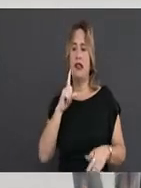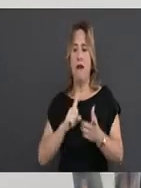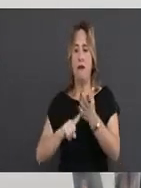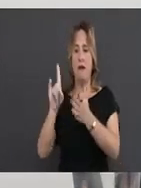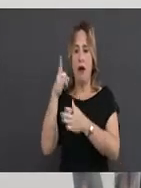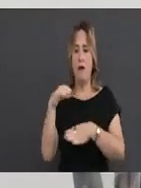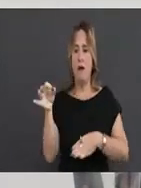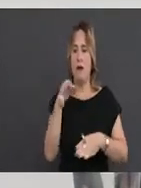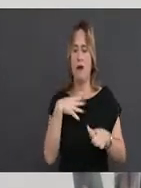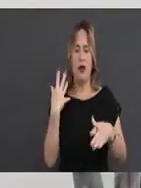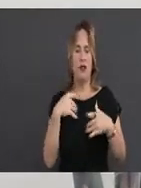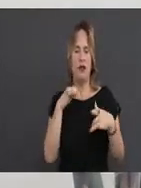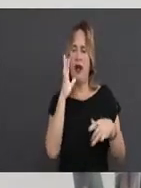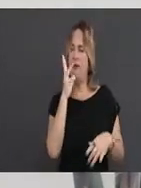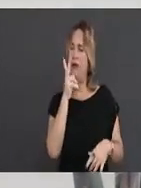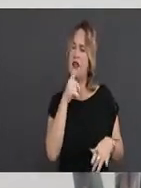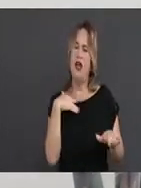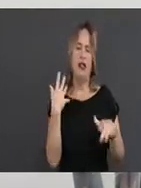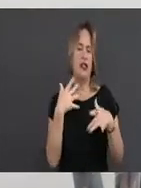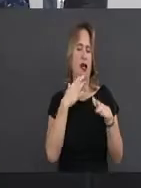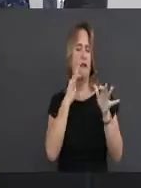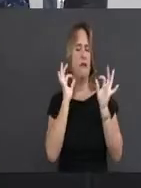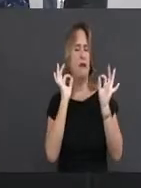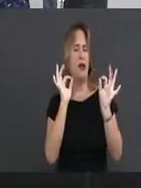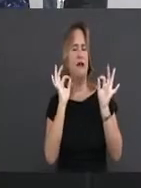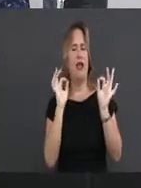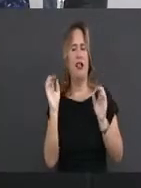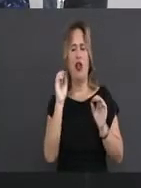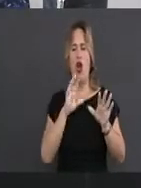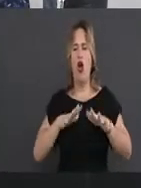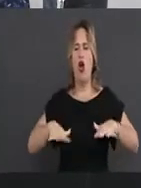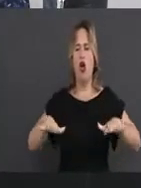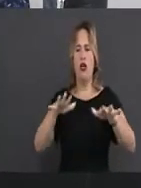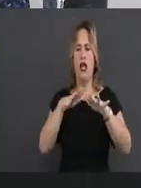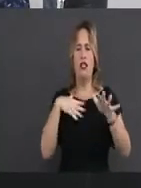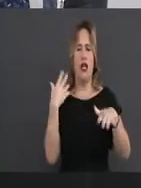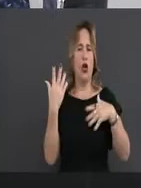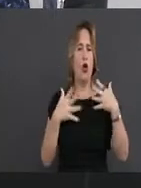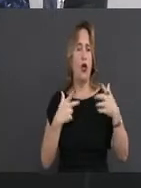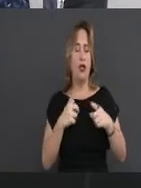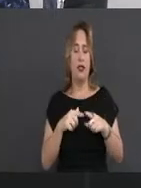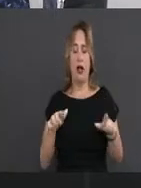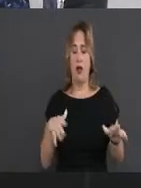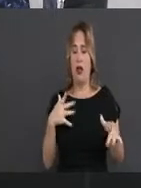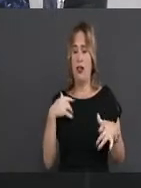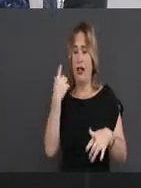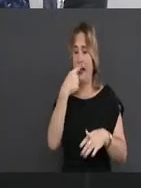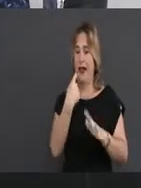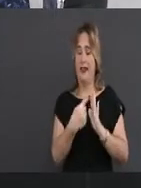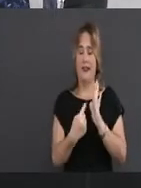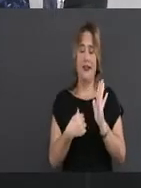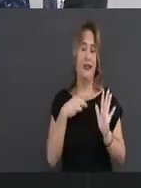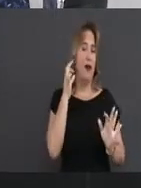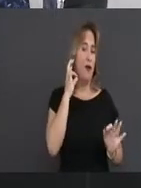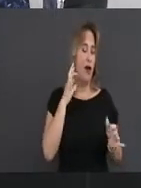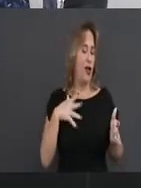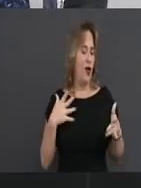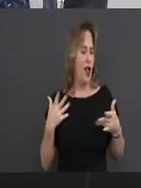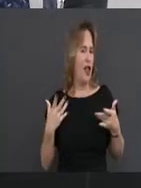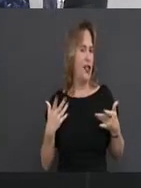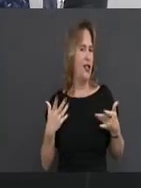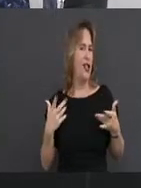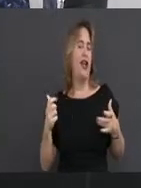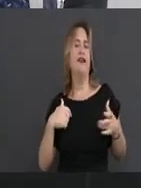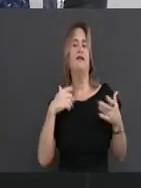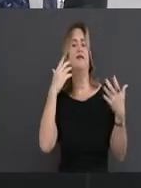Soriano, bellísimo acto, muy bien organizado, con alegría, bueno, la alegría que nos caracteriza a nosotras las mujeres. Así es. De verdad,